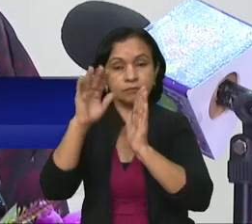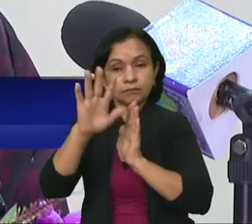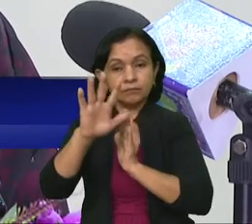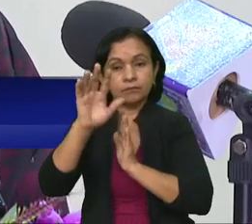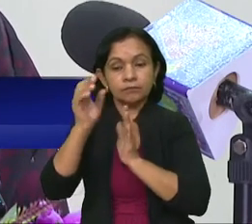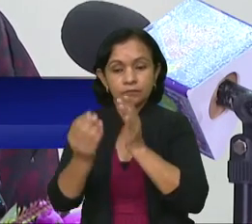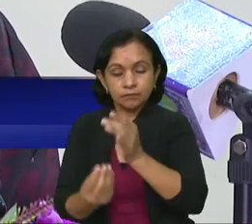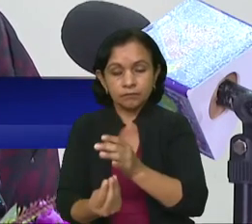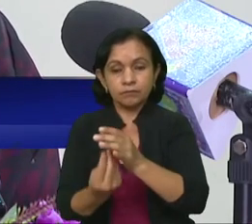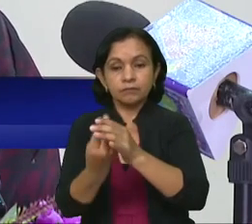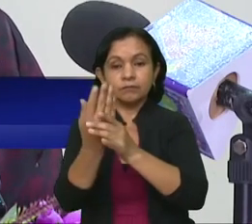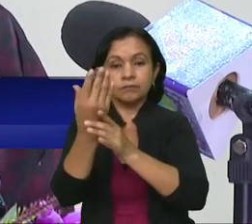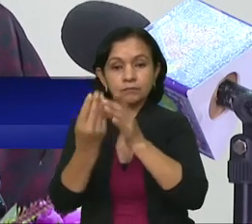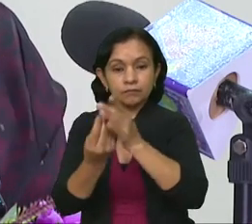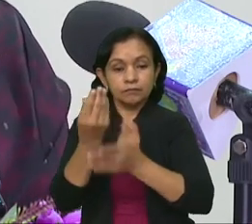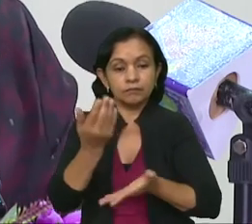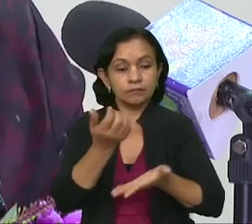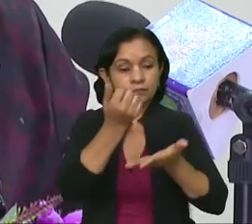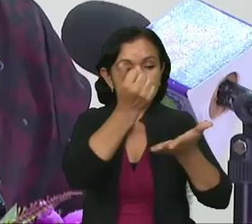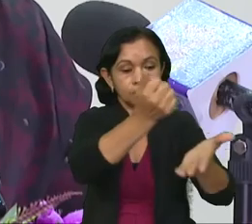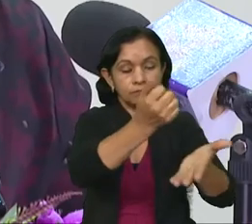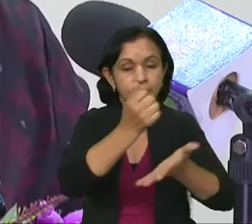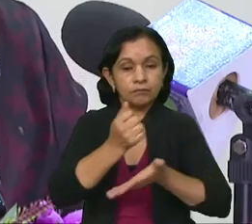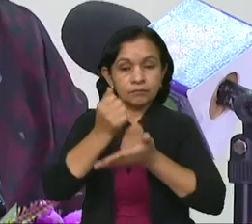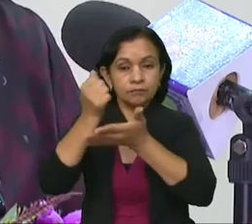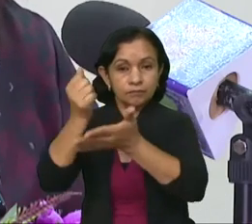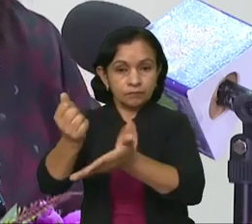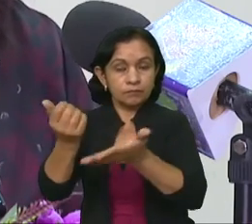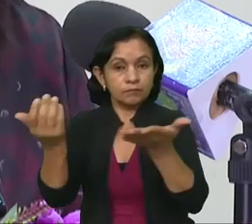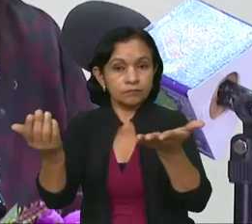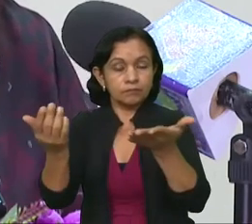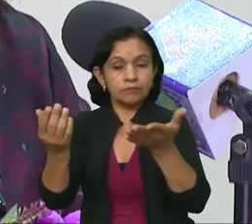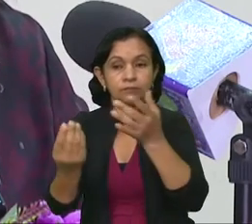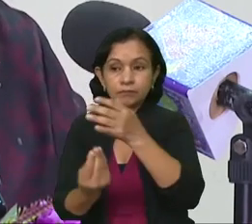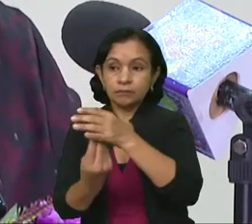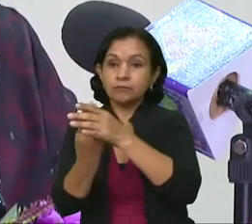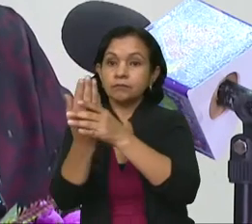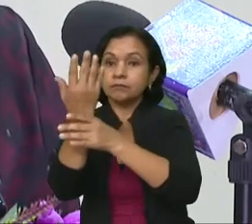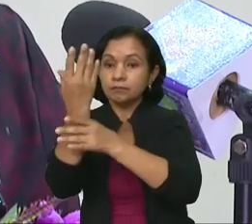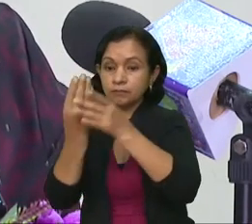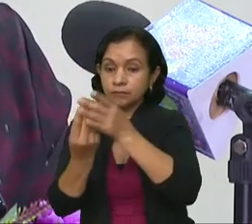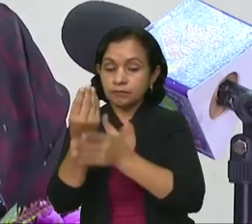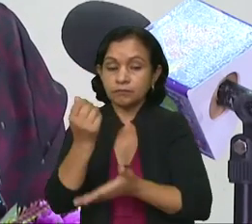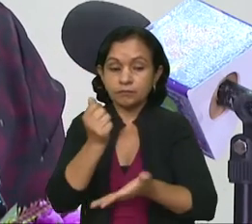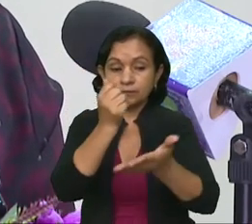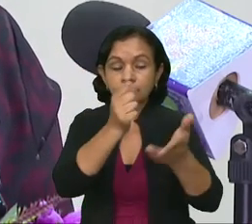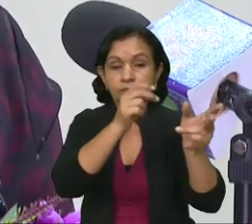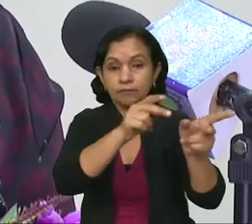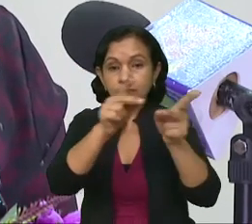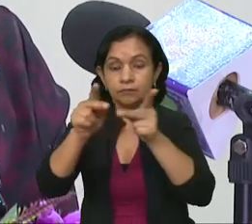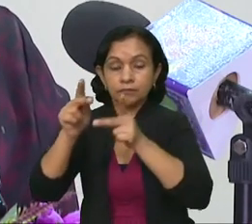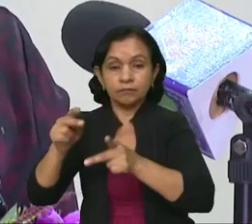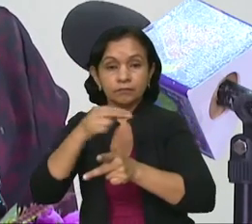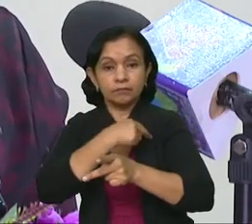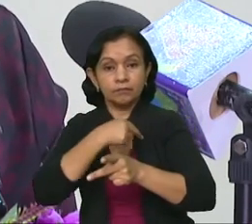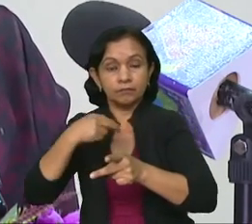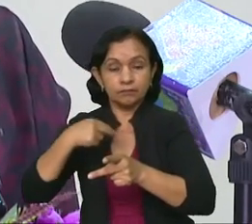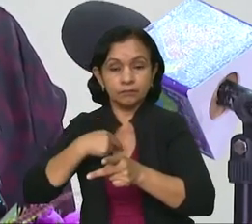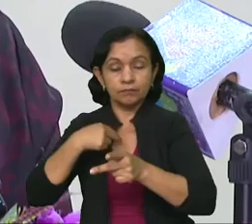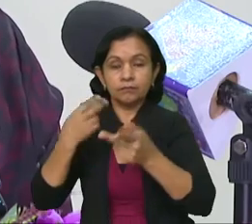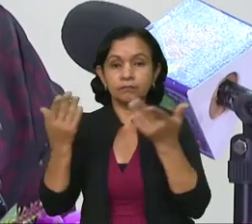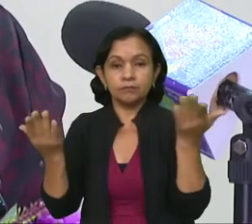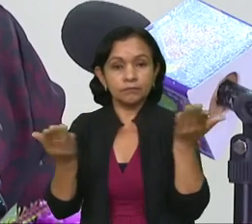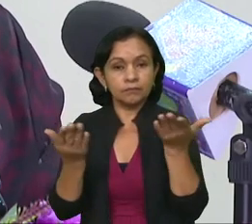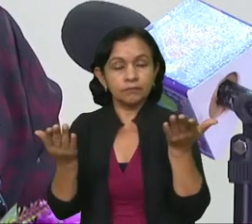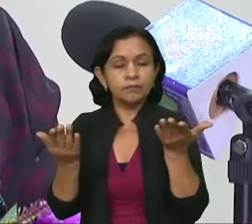786.500 plantas forestales forrajeras. Principalmente son plantas que se están entregando a los productores para el establecimiento de